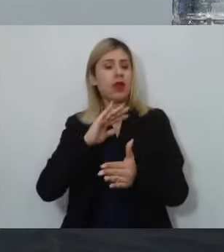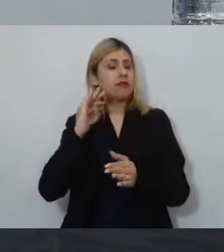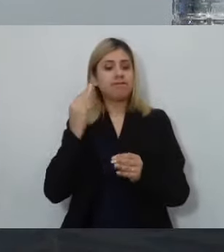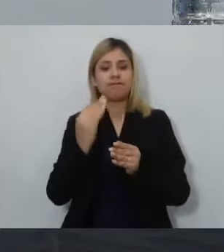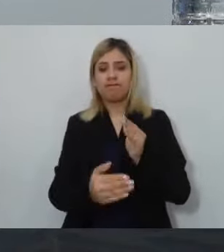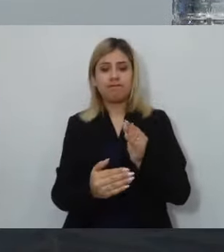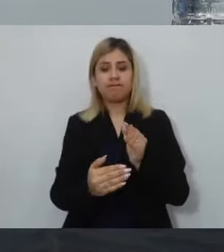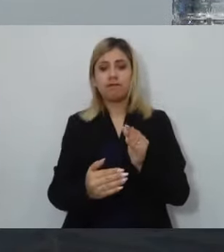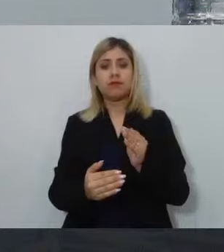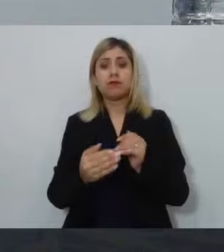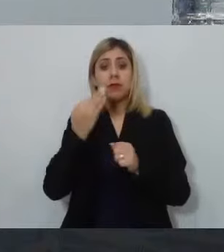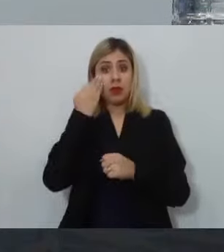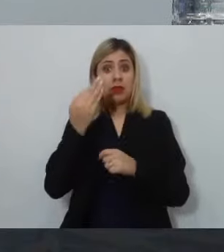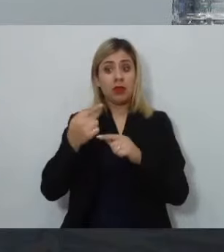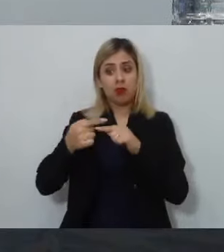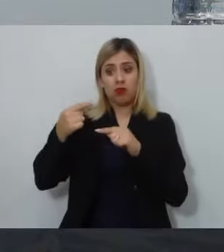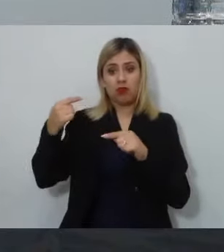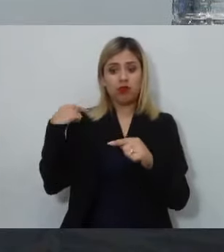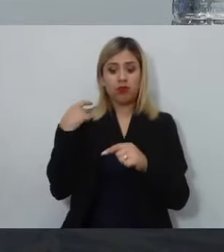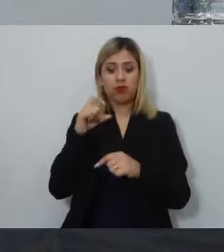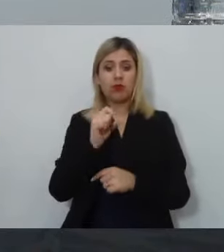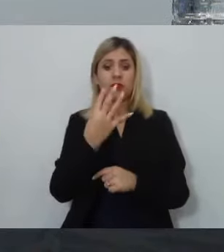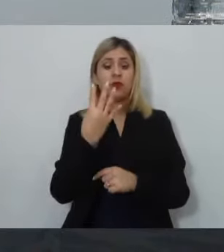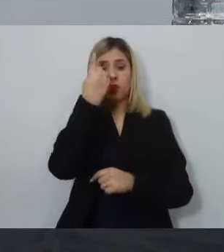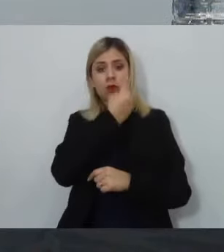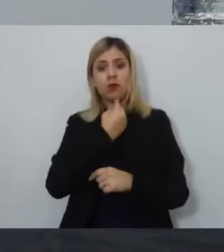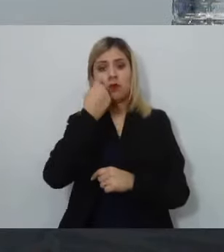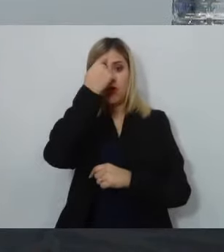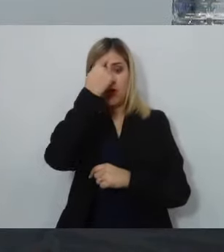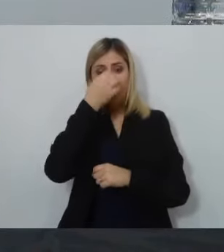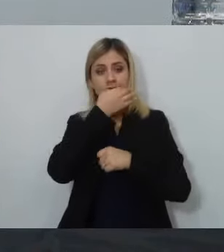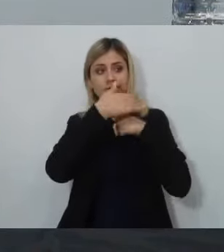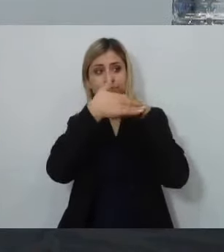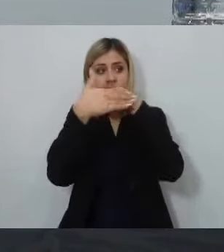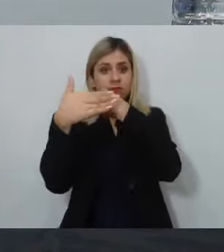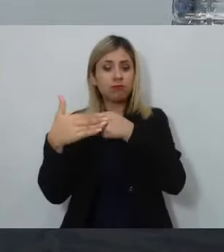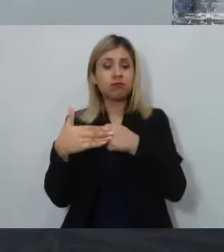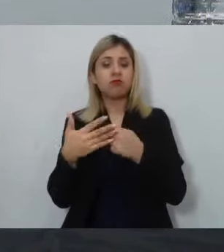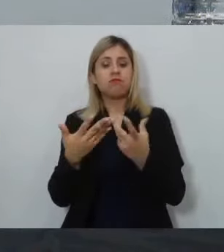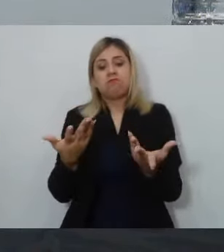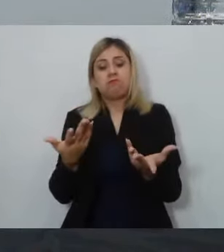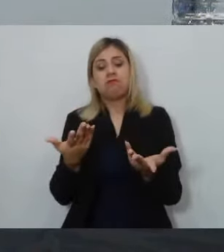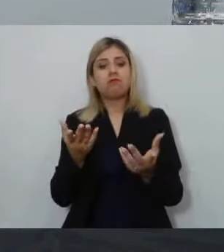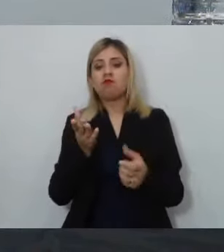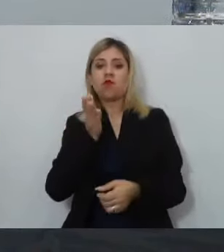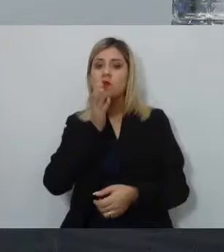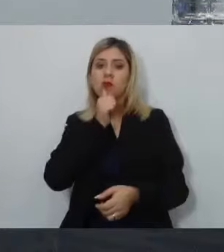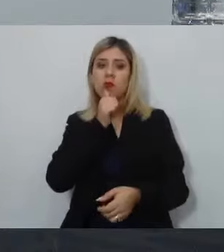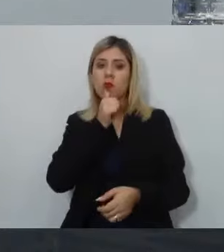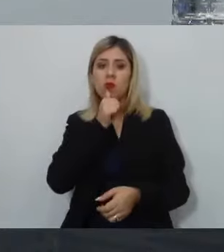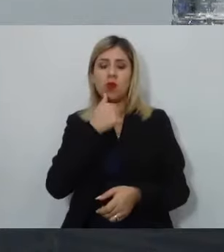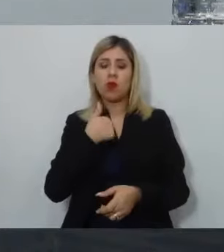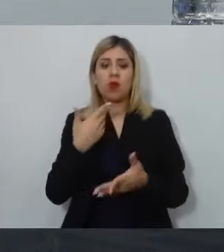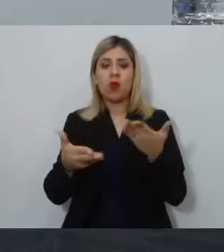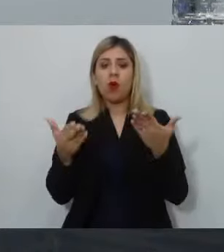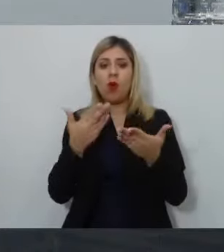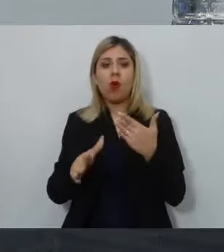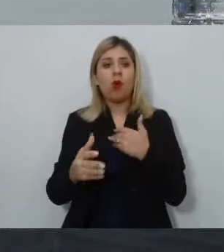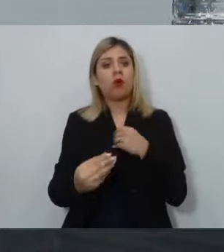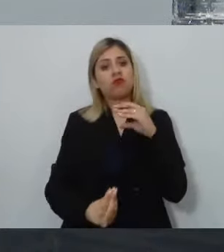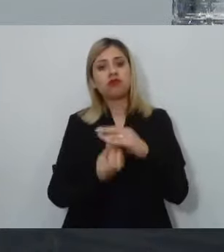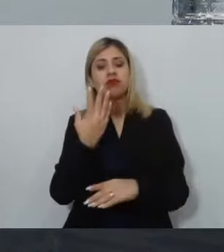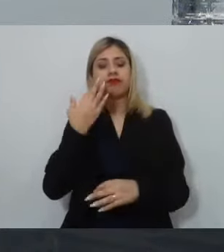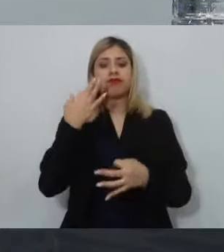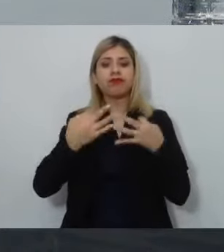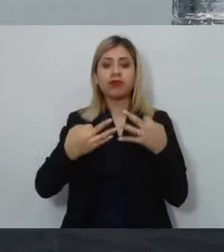que es mi opinión que esta adecuación puede hacerse en este acatamiento porque